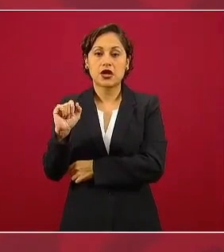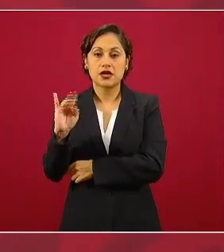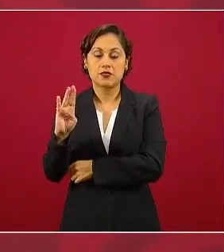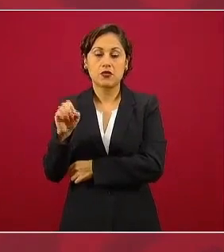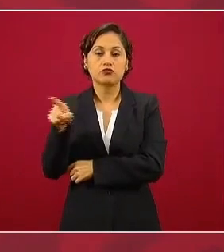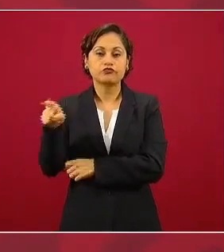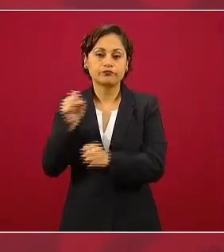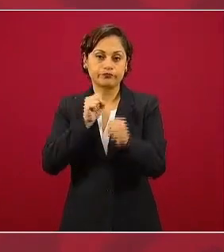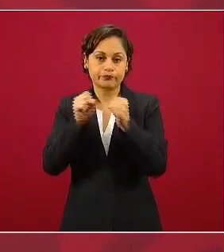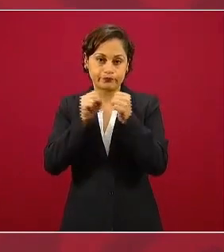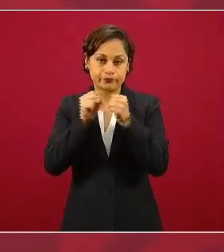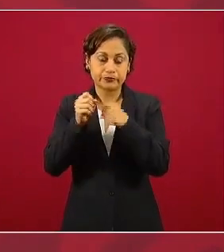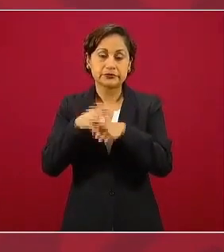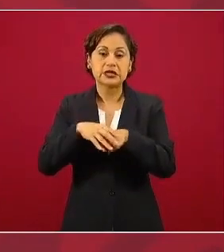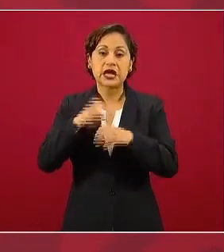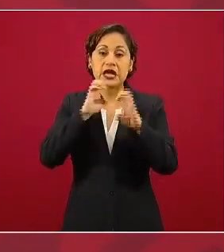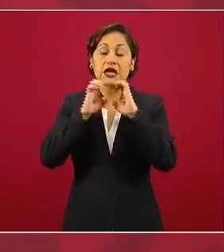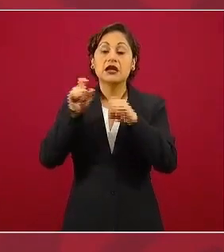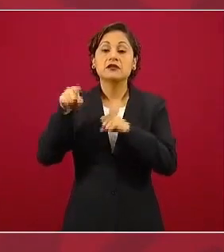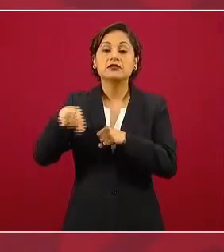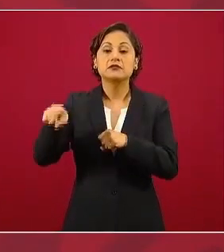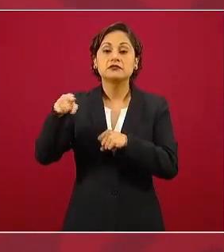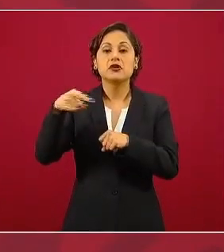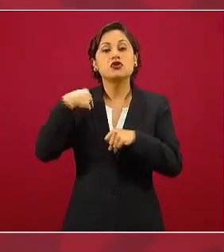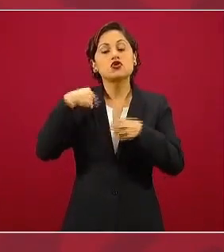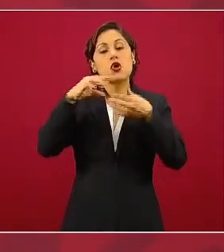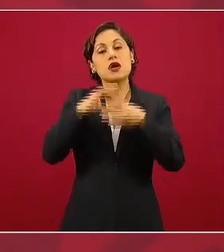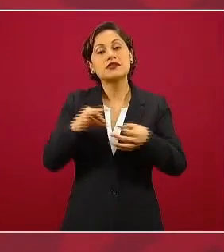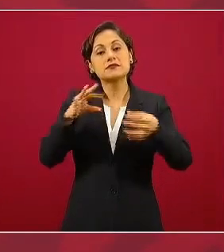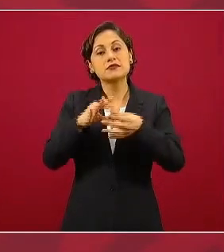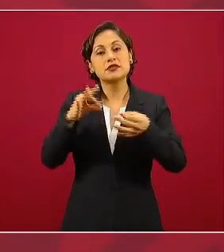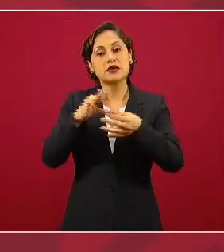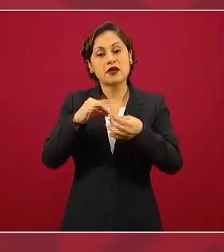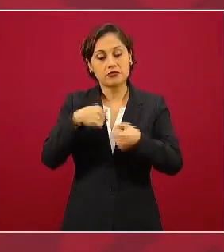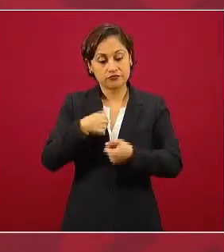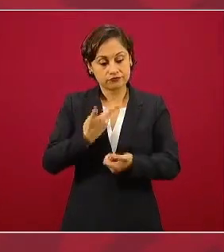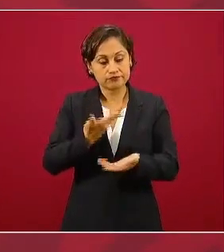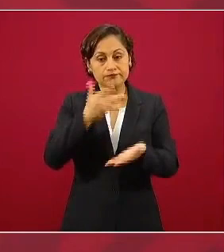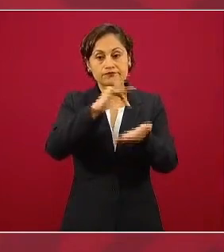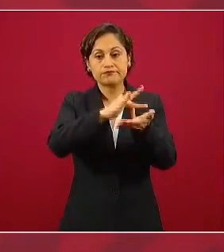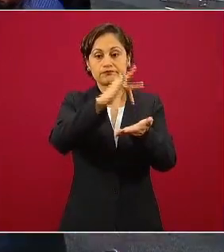hablaba yo de mi agradecimiento y